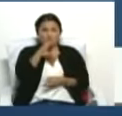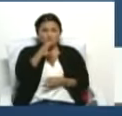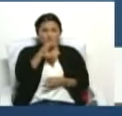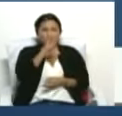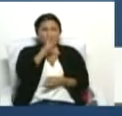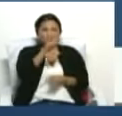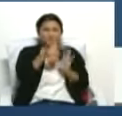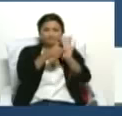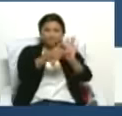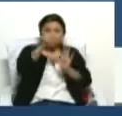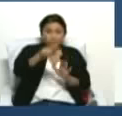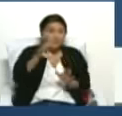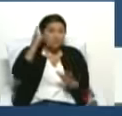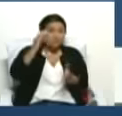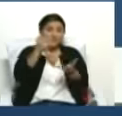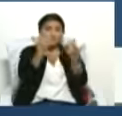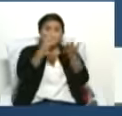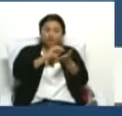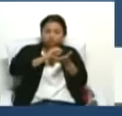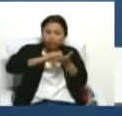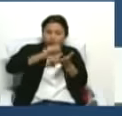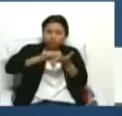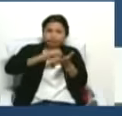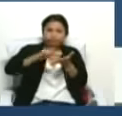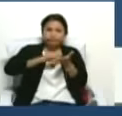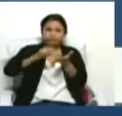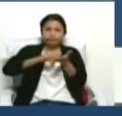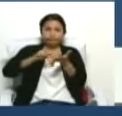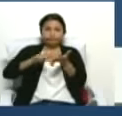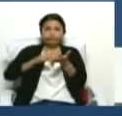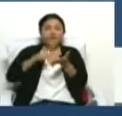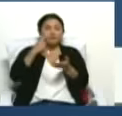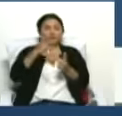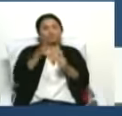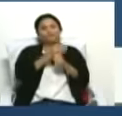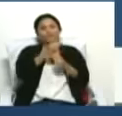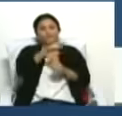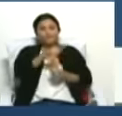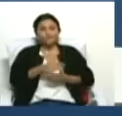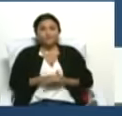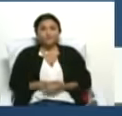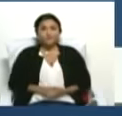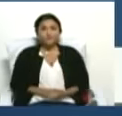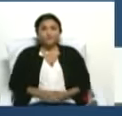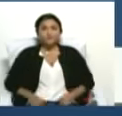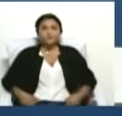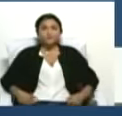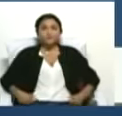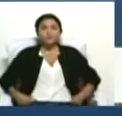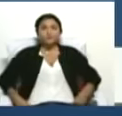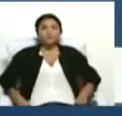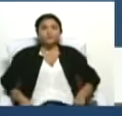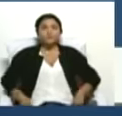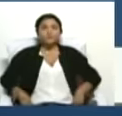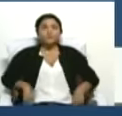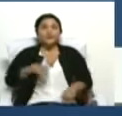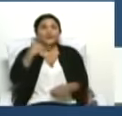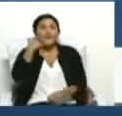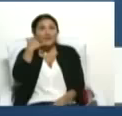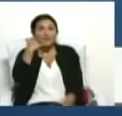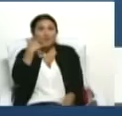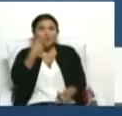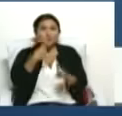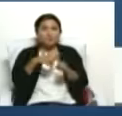por ella a mano, encontrados en unos teléfonos y una